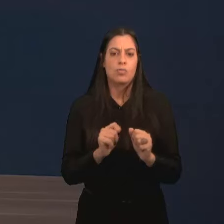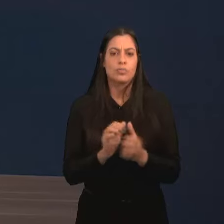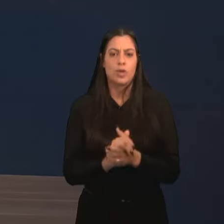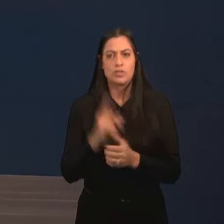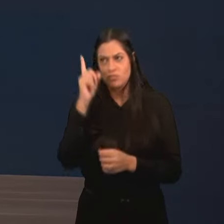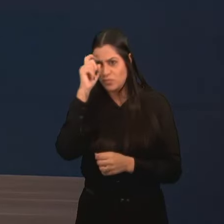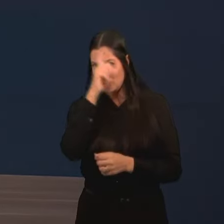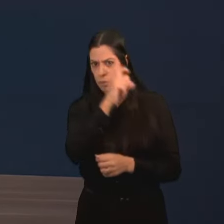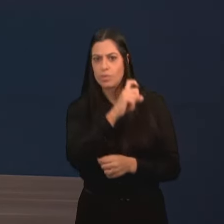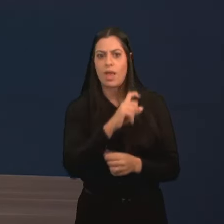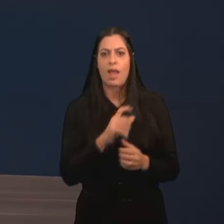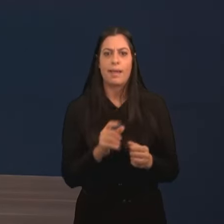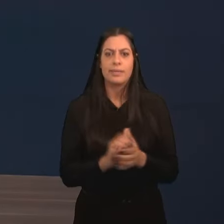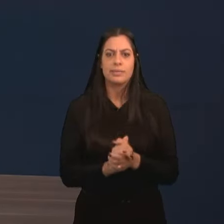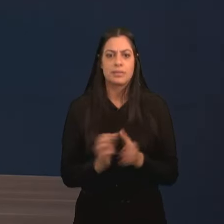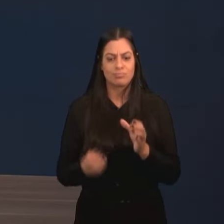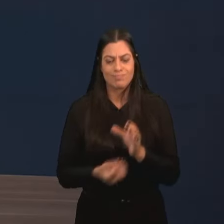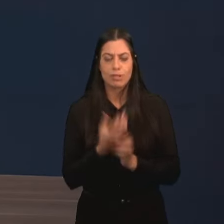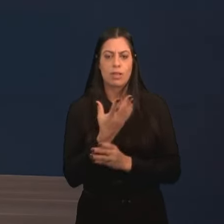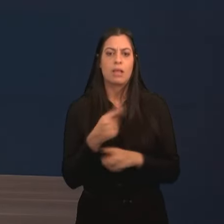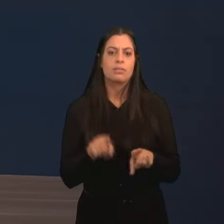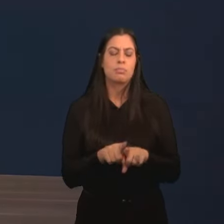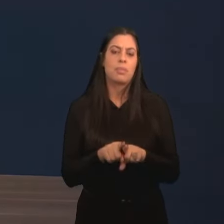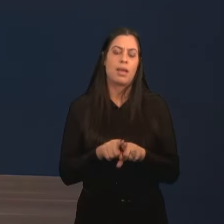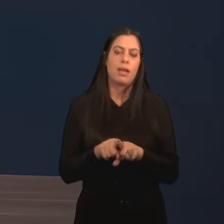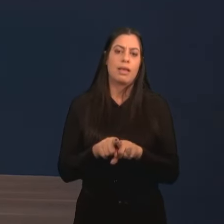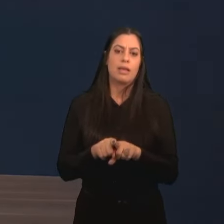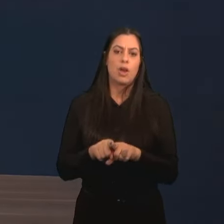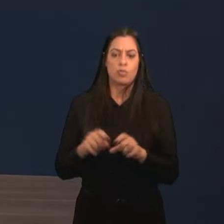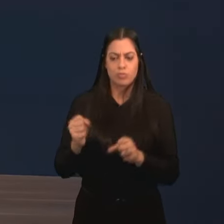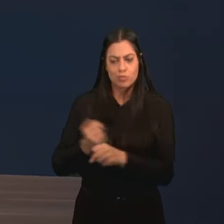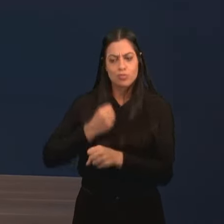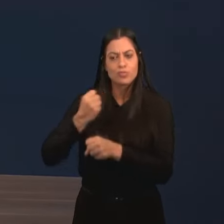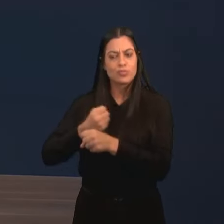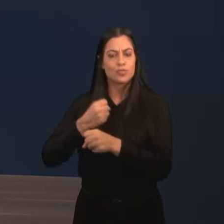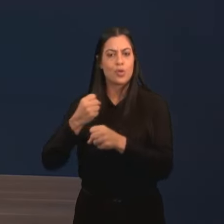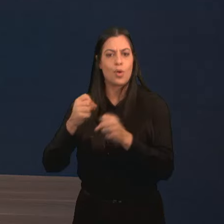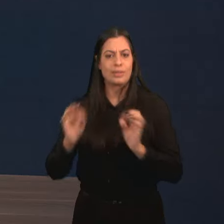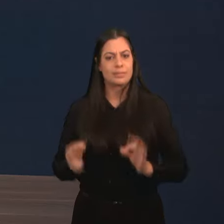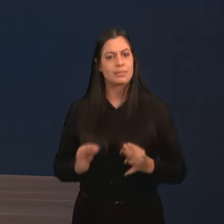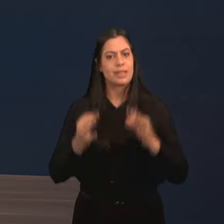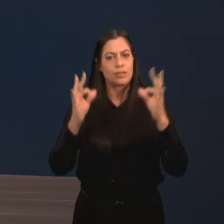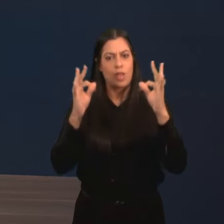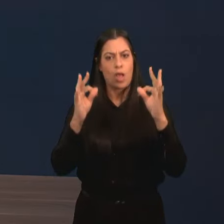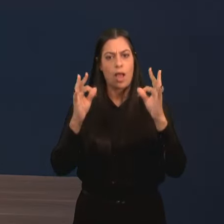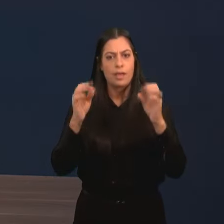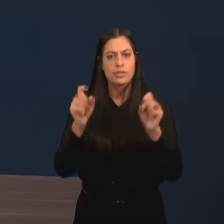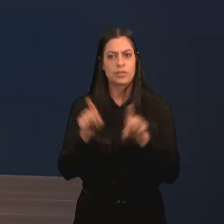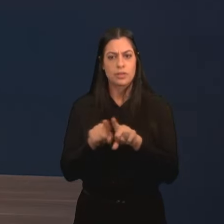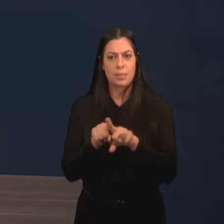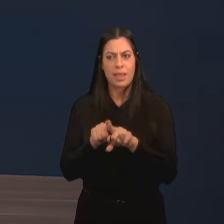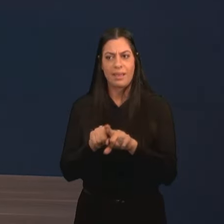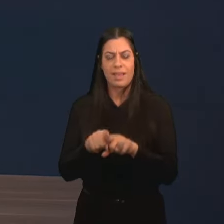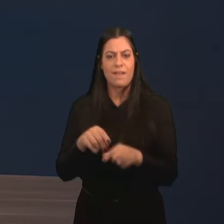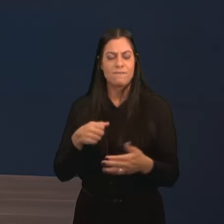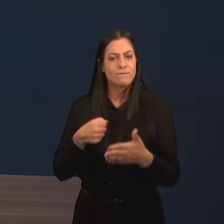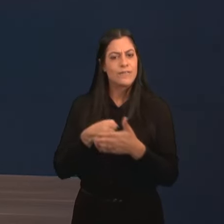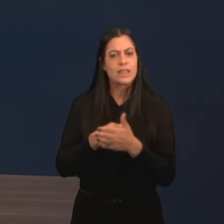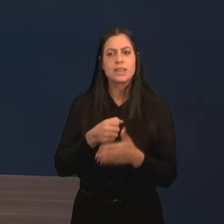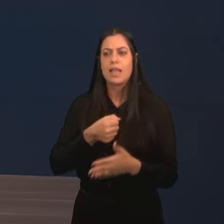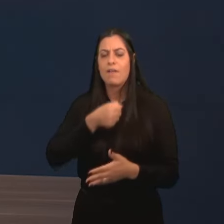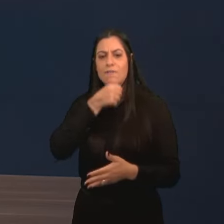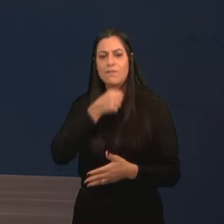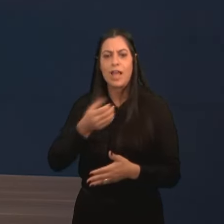sesgos que la misma cría. Tenemos que hablar de las construcciones tecnológicas tan avanzadas para enfrentar